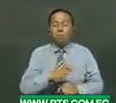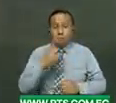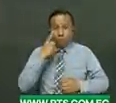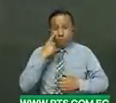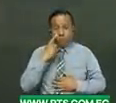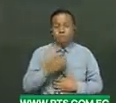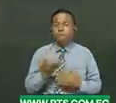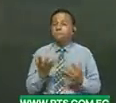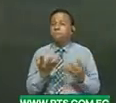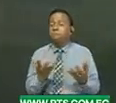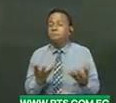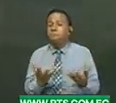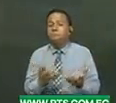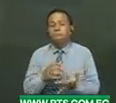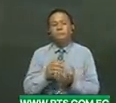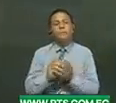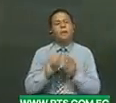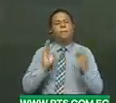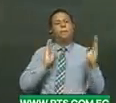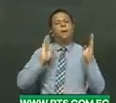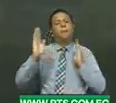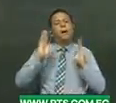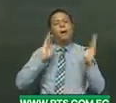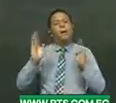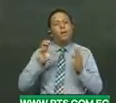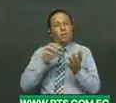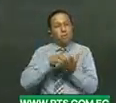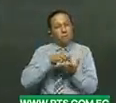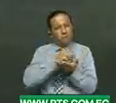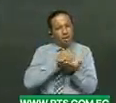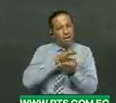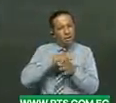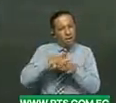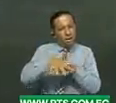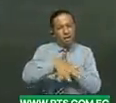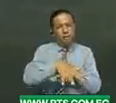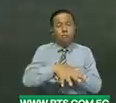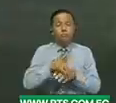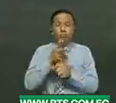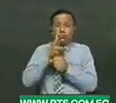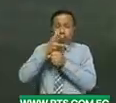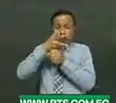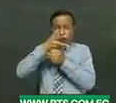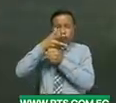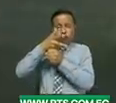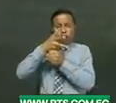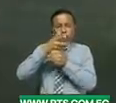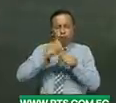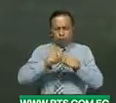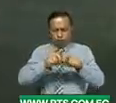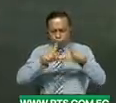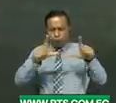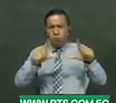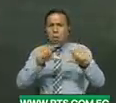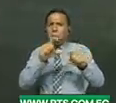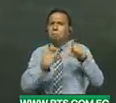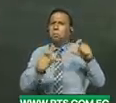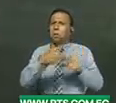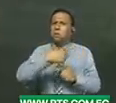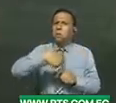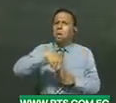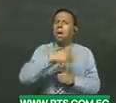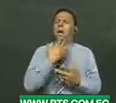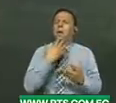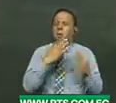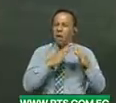El hecho se suscitó en el cantón Babahoyo, provincia de Los Ríos. Una cámara de seguridad muestra cómo varias personas se encontraban en